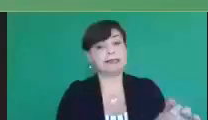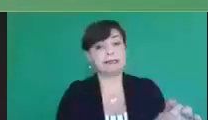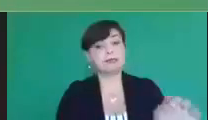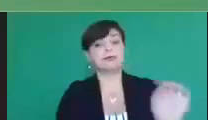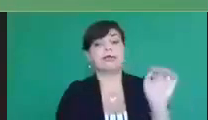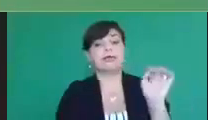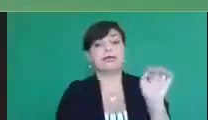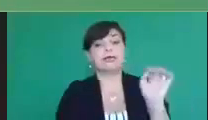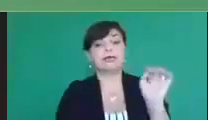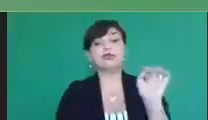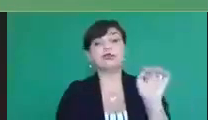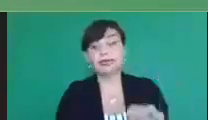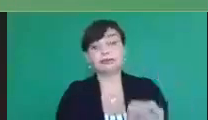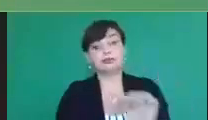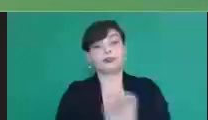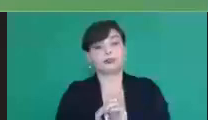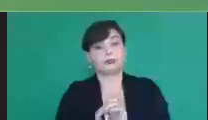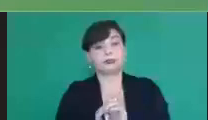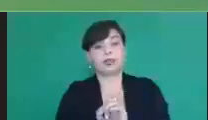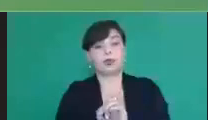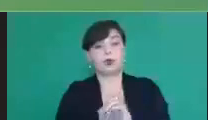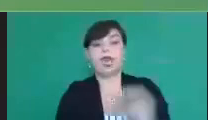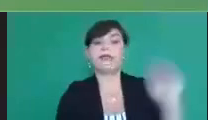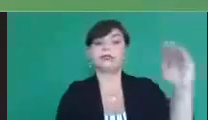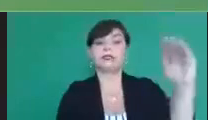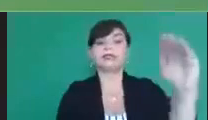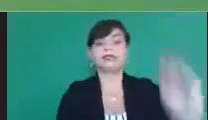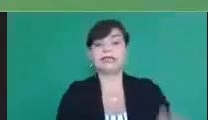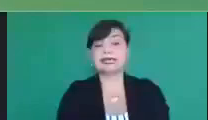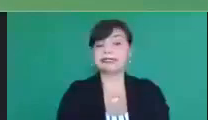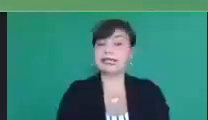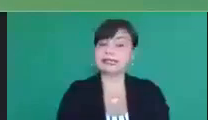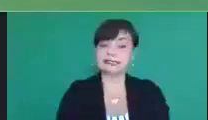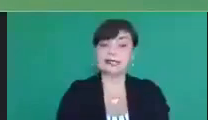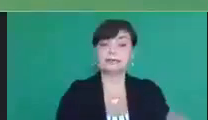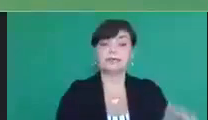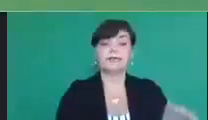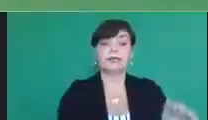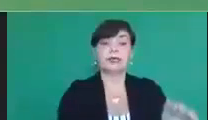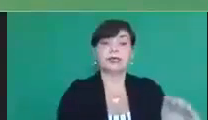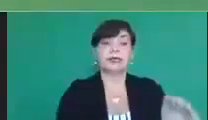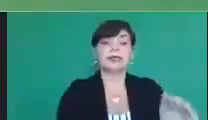potencialmente sujetos de muestreo. Entonces, de esta lista